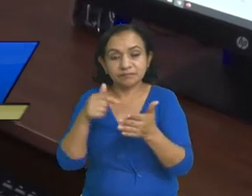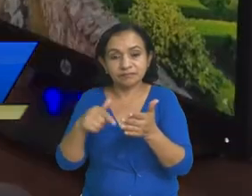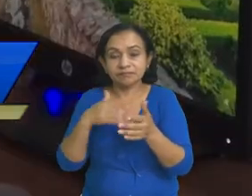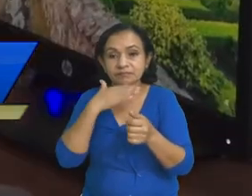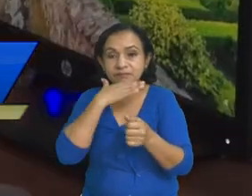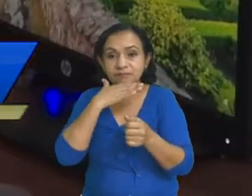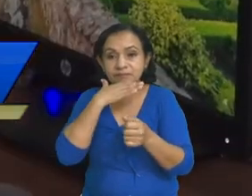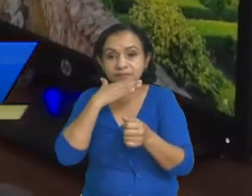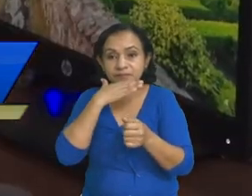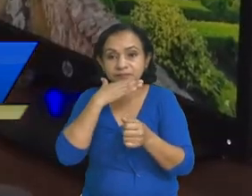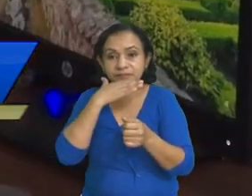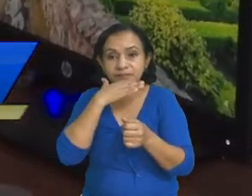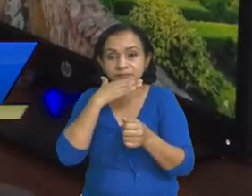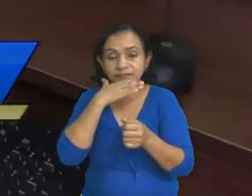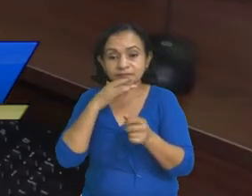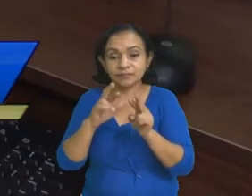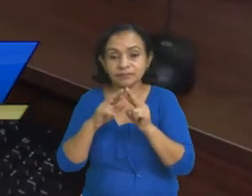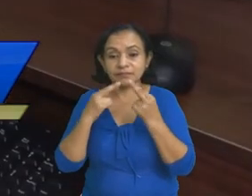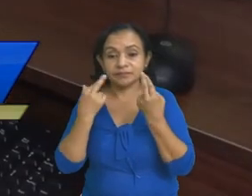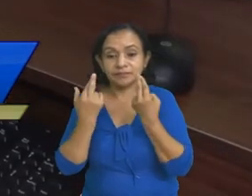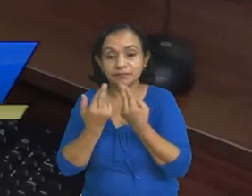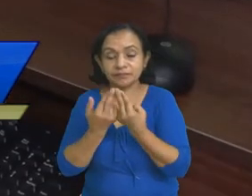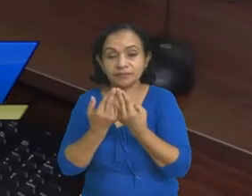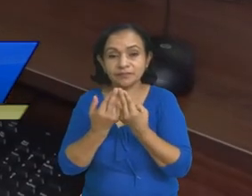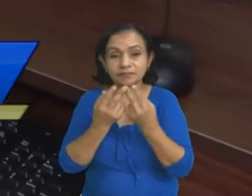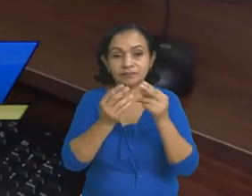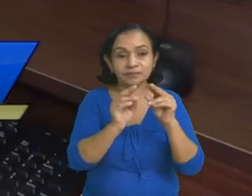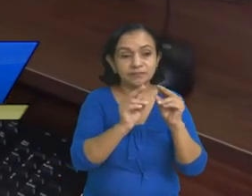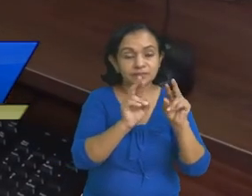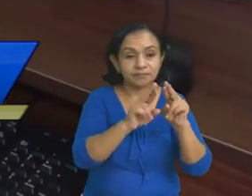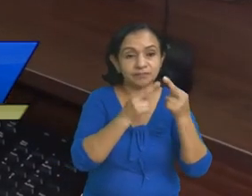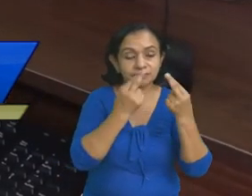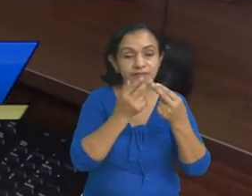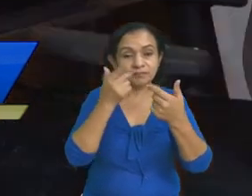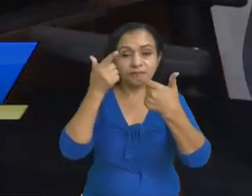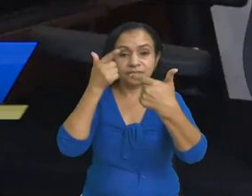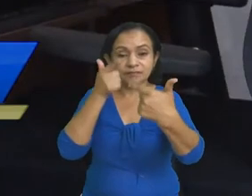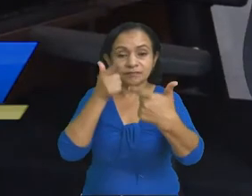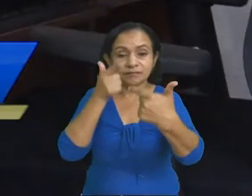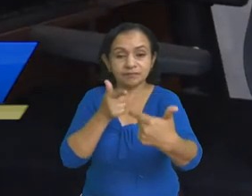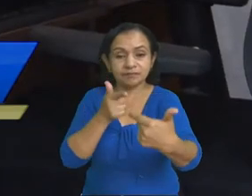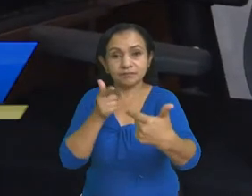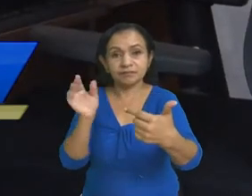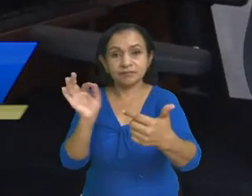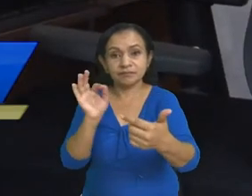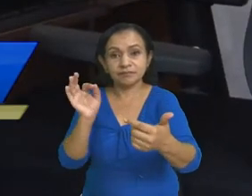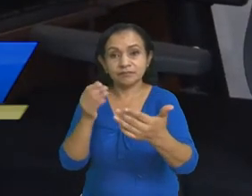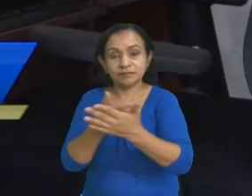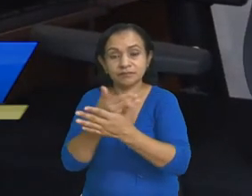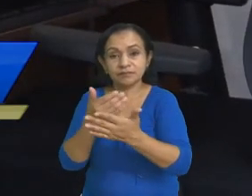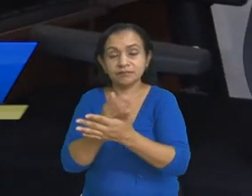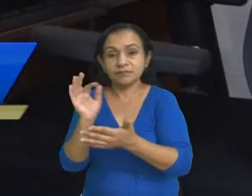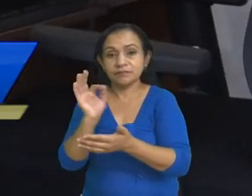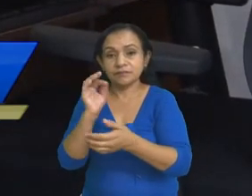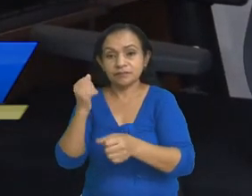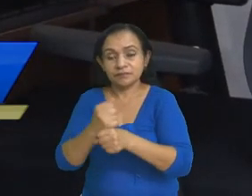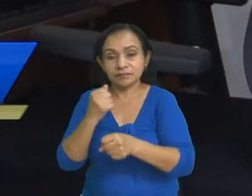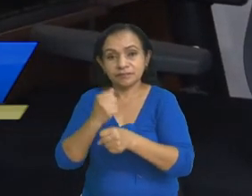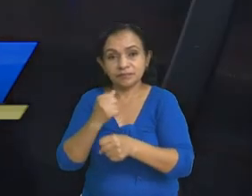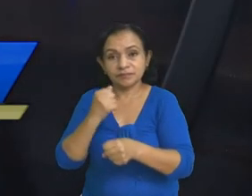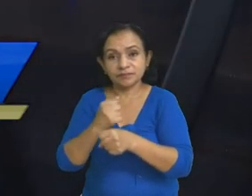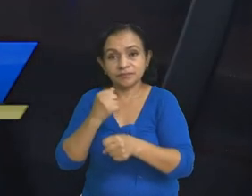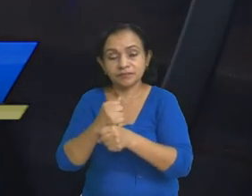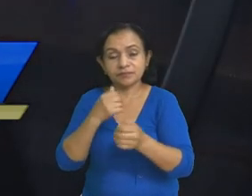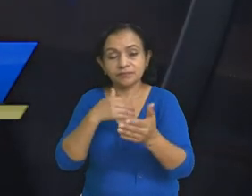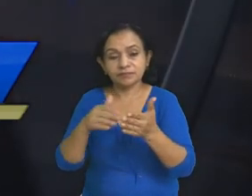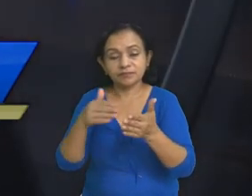difícil estarse reuniendo, ahora se hace mucho de manera virtual, verdad. Entonces, claro, con esta herramienta